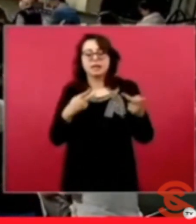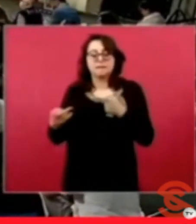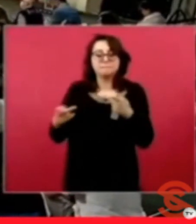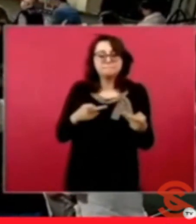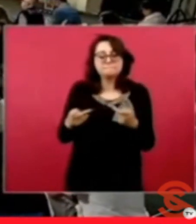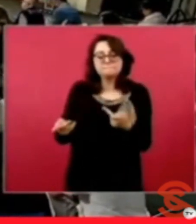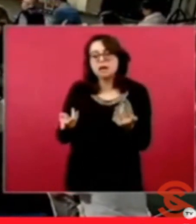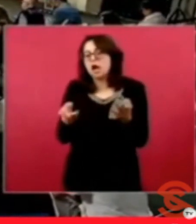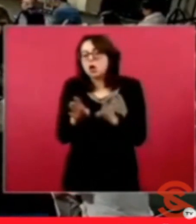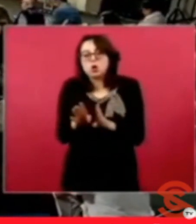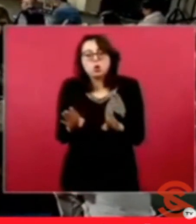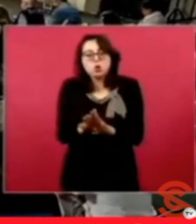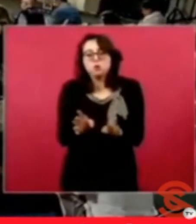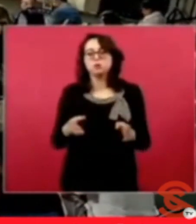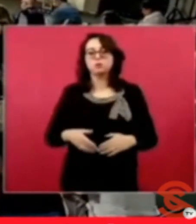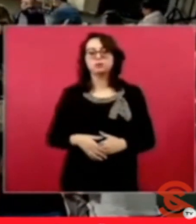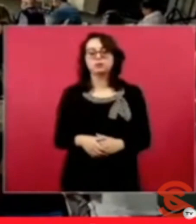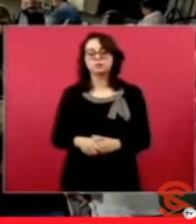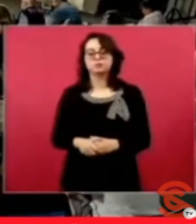de información.